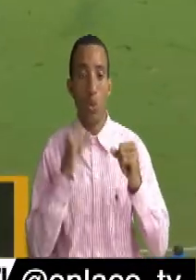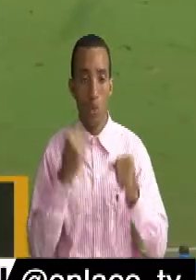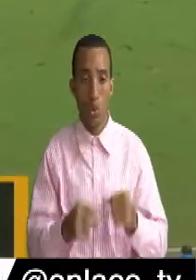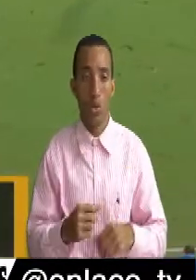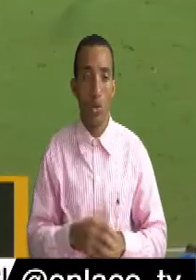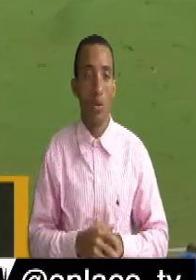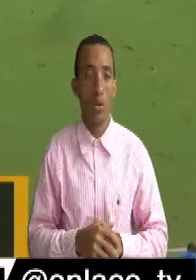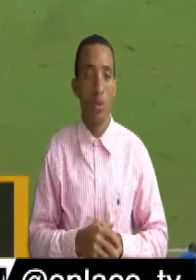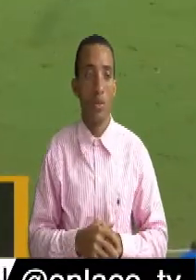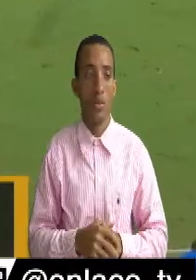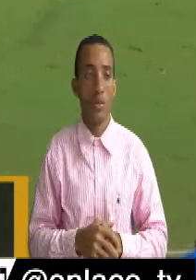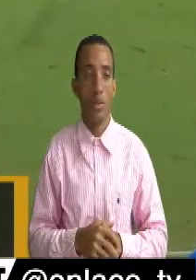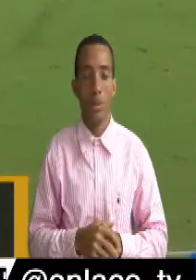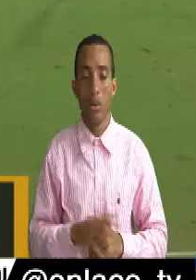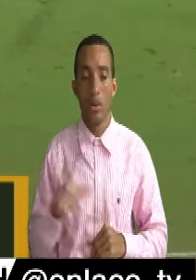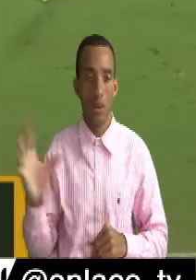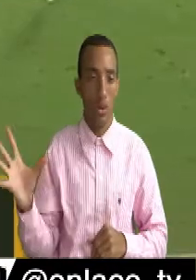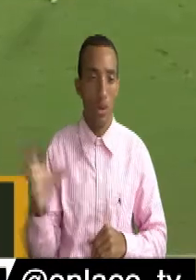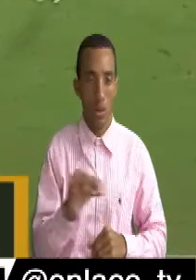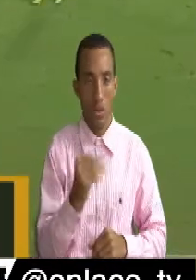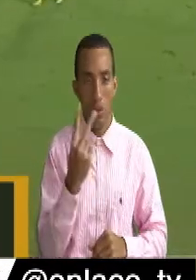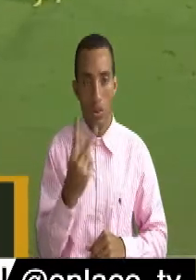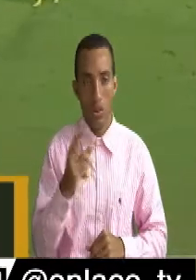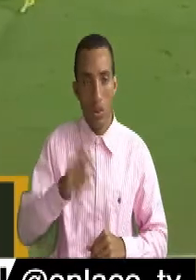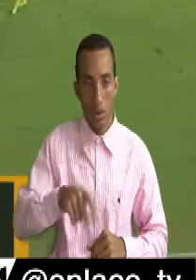donde los dos estamos necesitados de puntos, pero